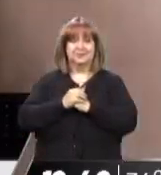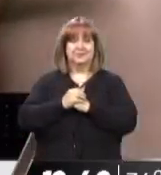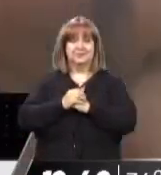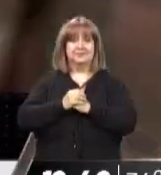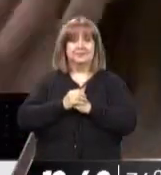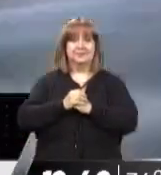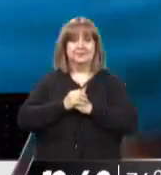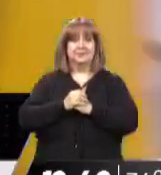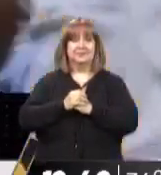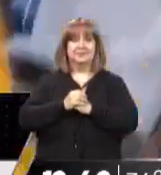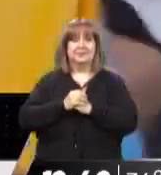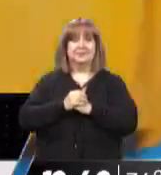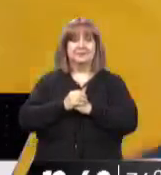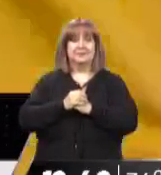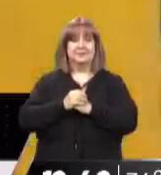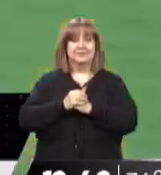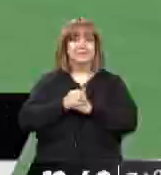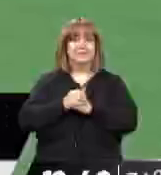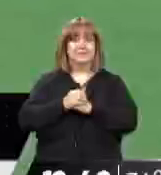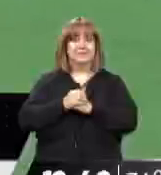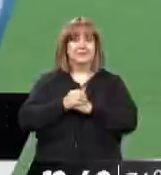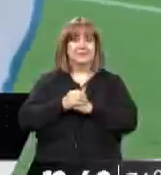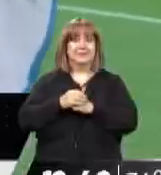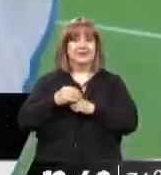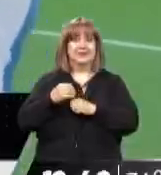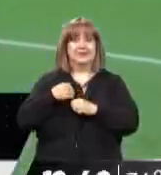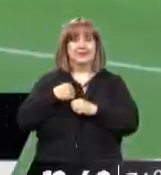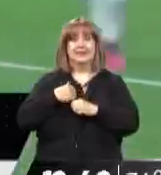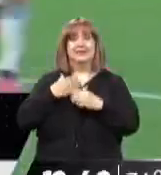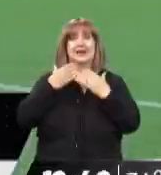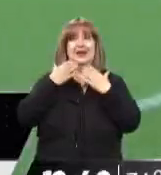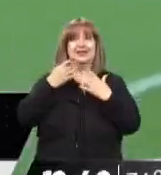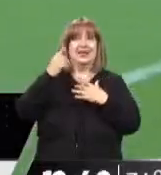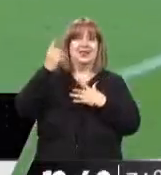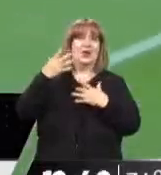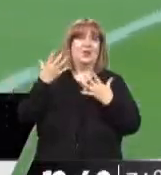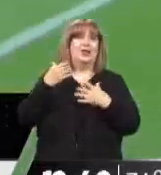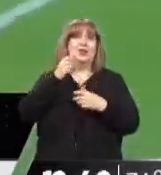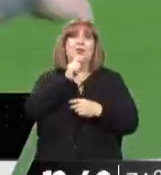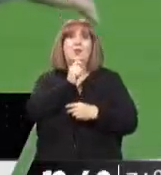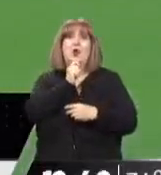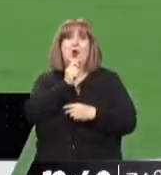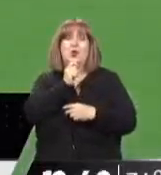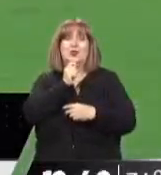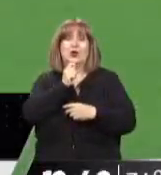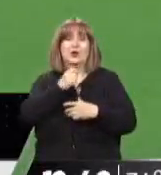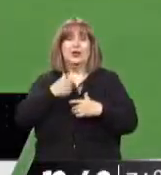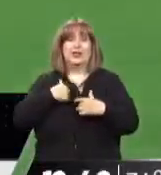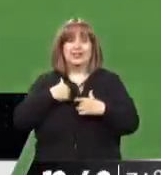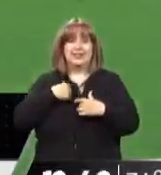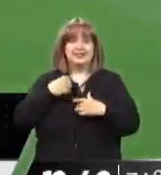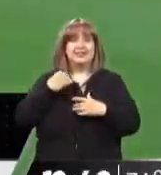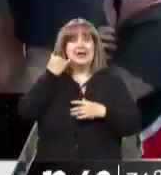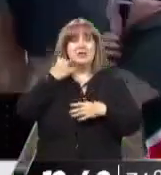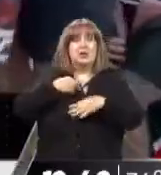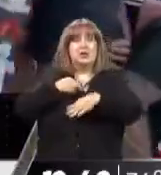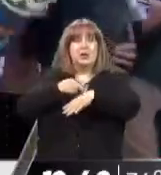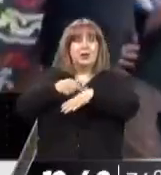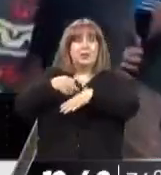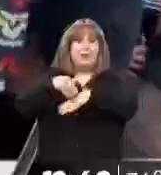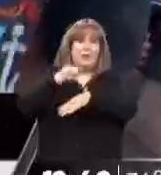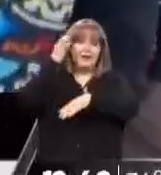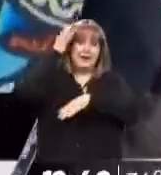gol, somos campeones del mundo. Gracias a Dios por vivir este momento único en la vida. Jamás lo imaginé, 36 años, y que